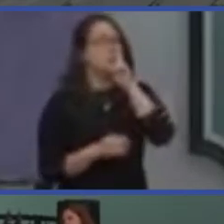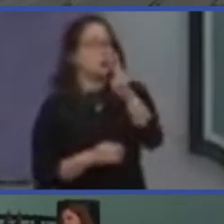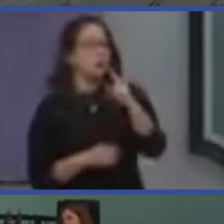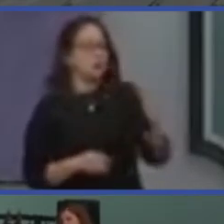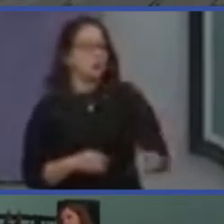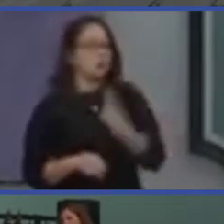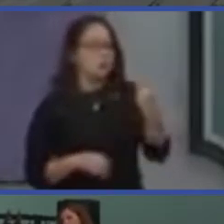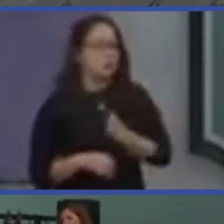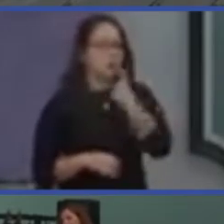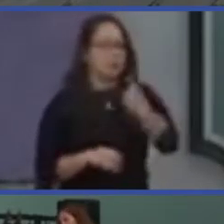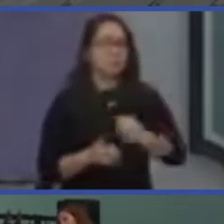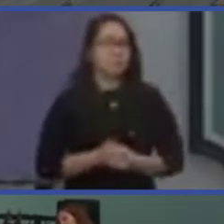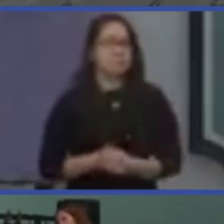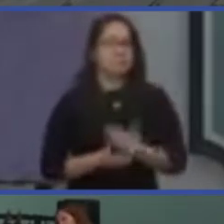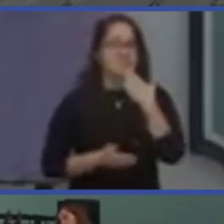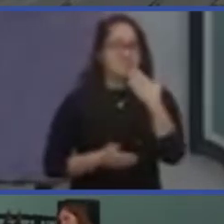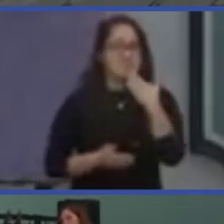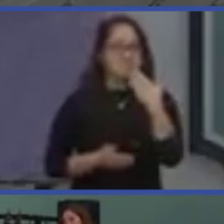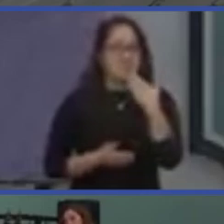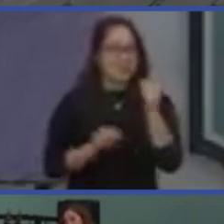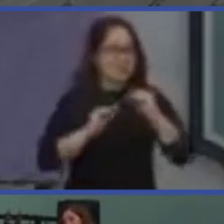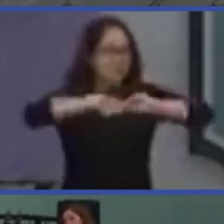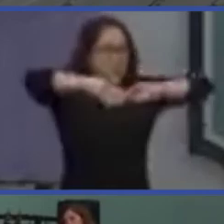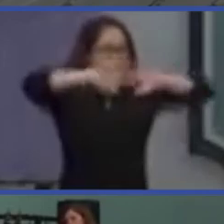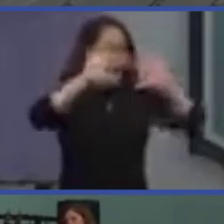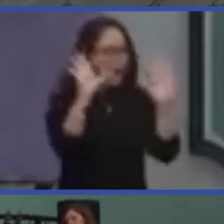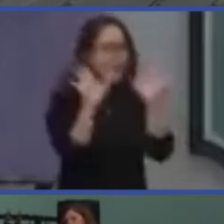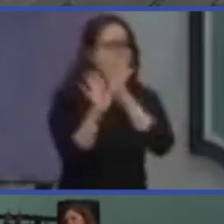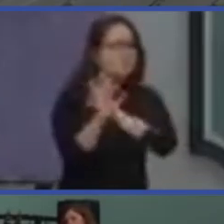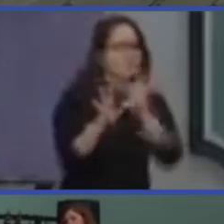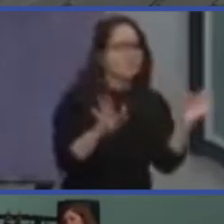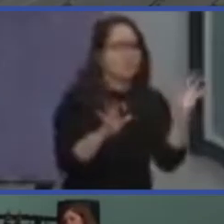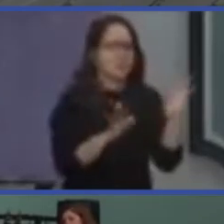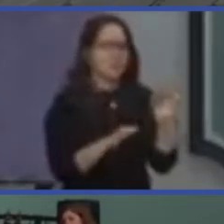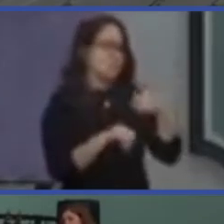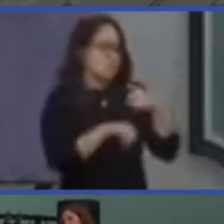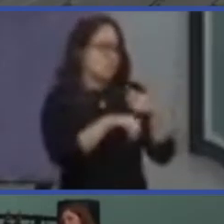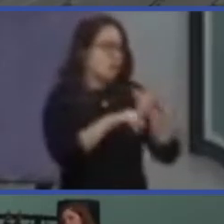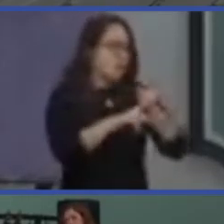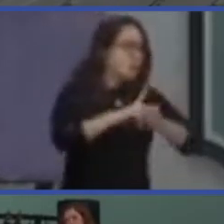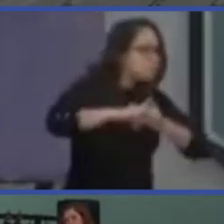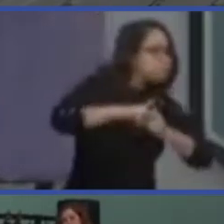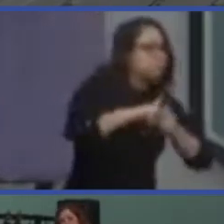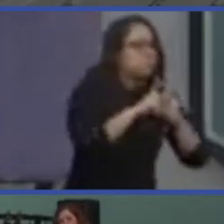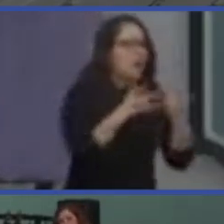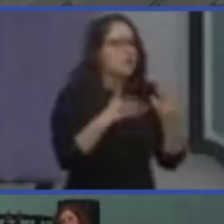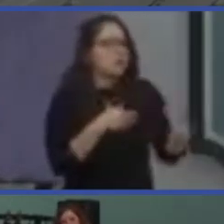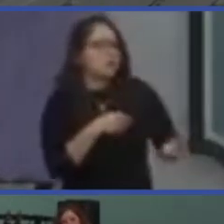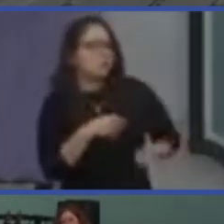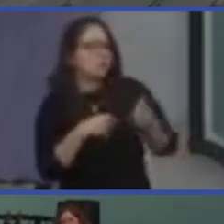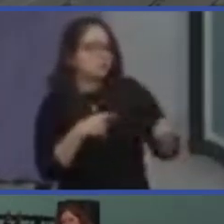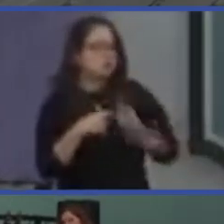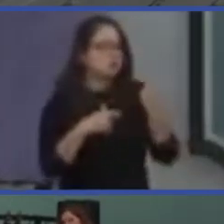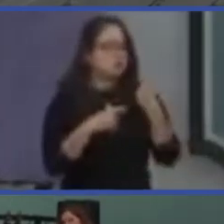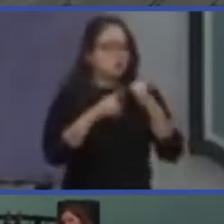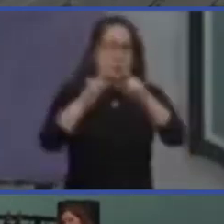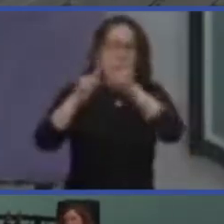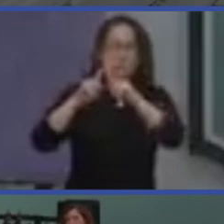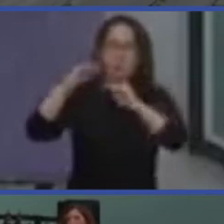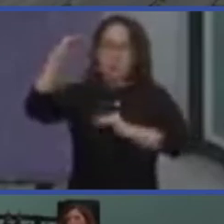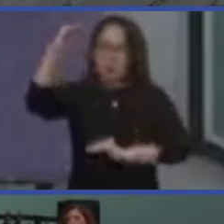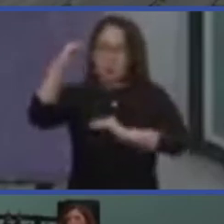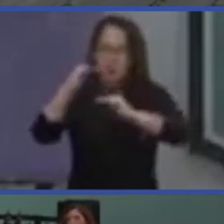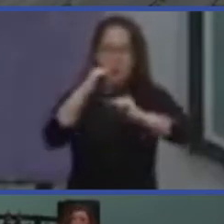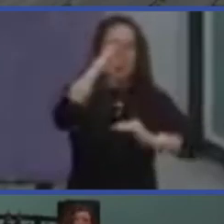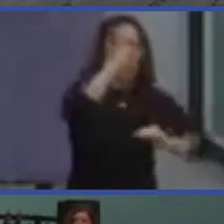muy bien claro y se pueden hacer operaciones con números infinitos y quedan infinitos de diferentes tamaños o a lo